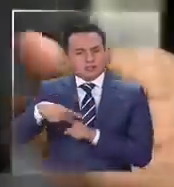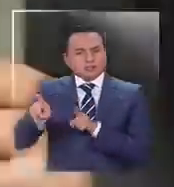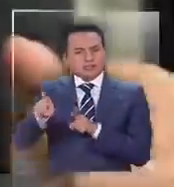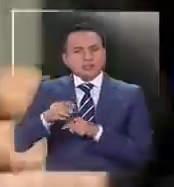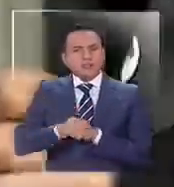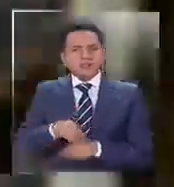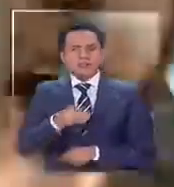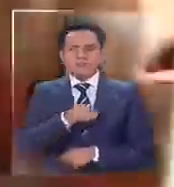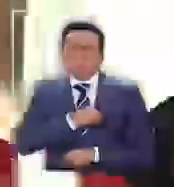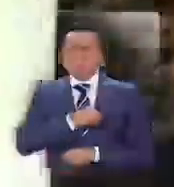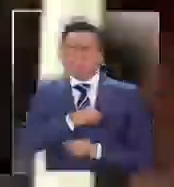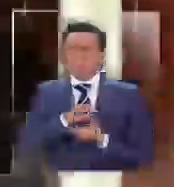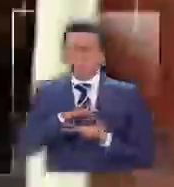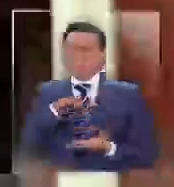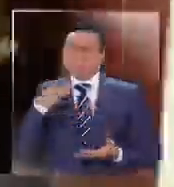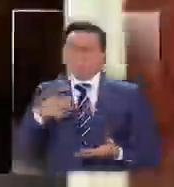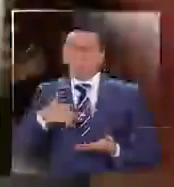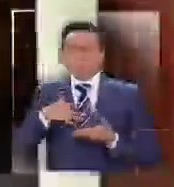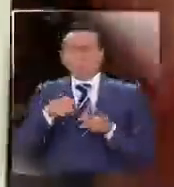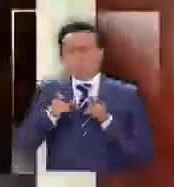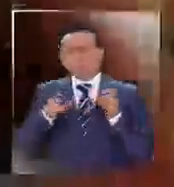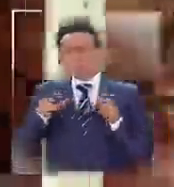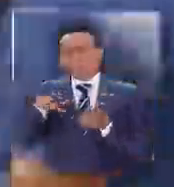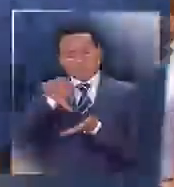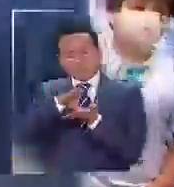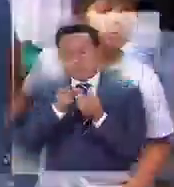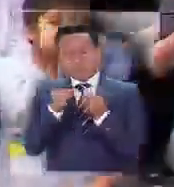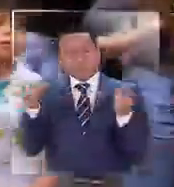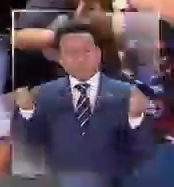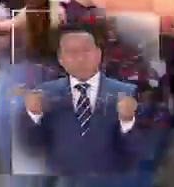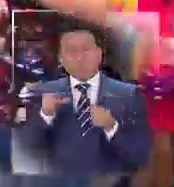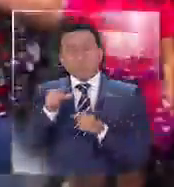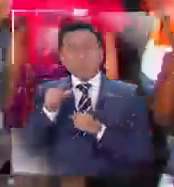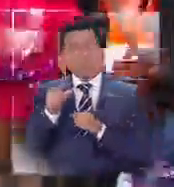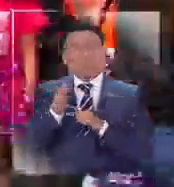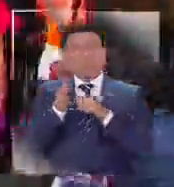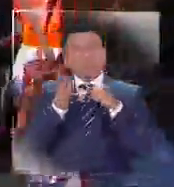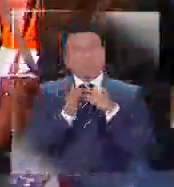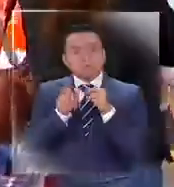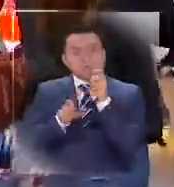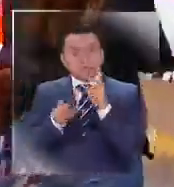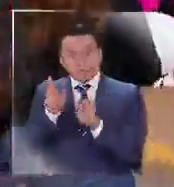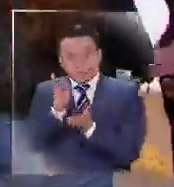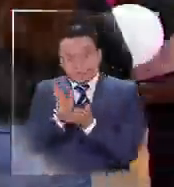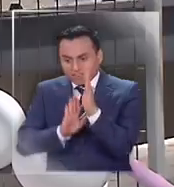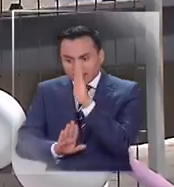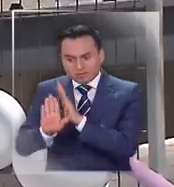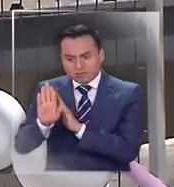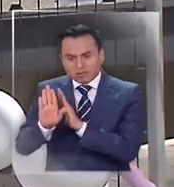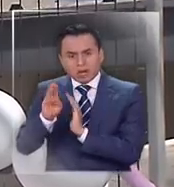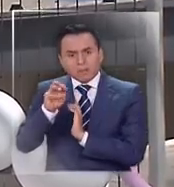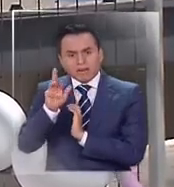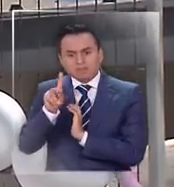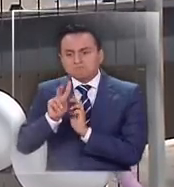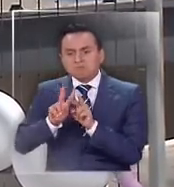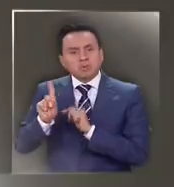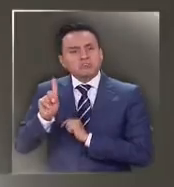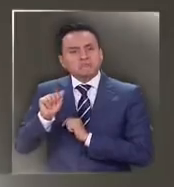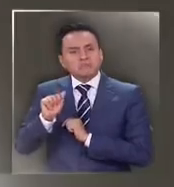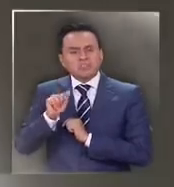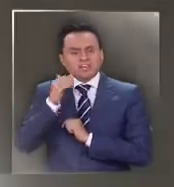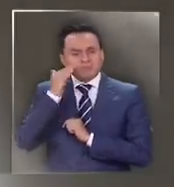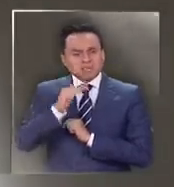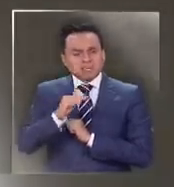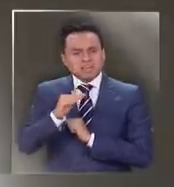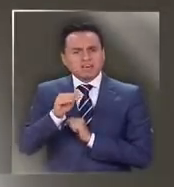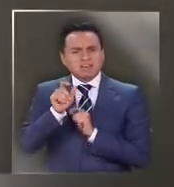Una pena inconmensurable que se hizo extensiva a un país, un caso donde quienes debían velar por Ámbar no lo hicieron, una pequeña a